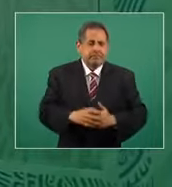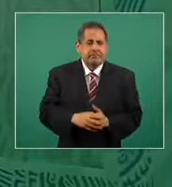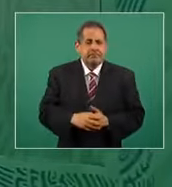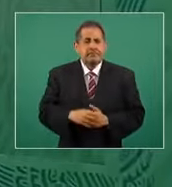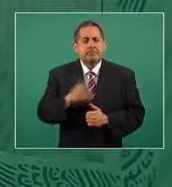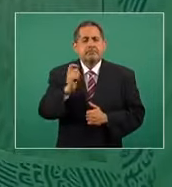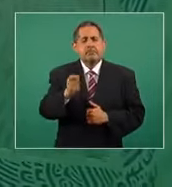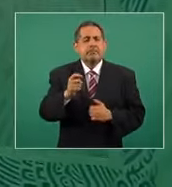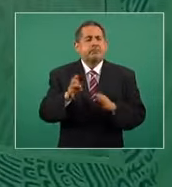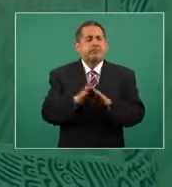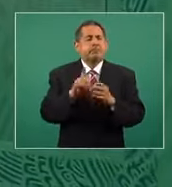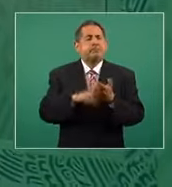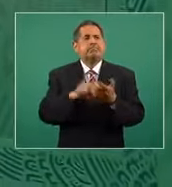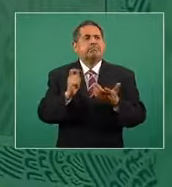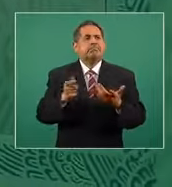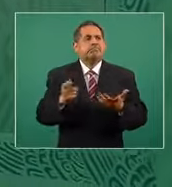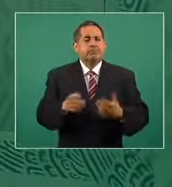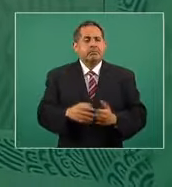de cómo